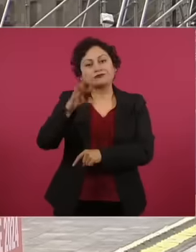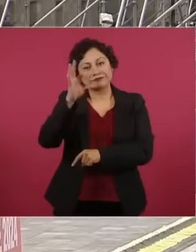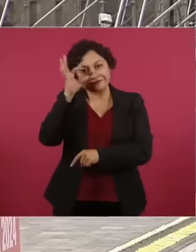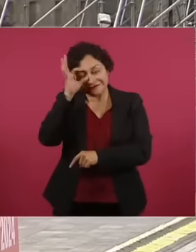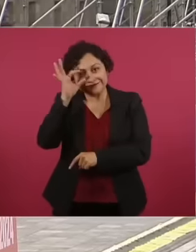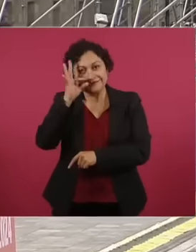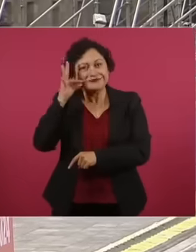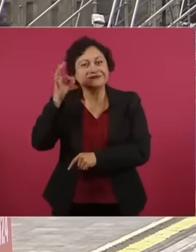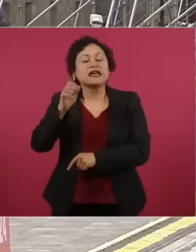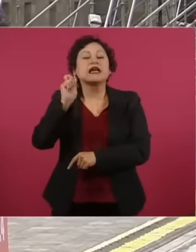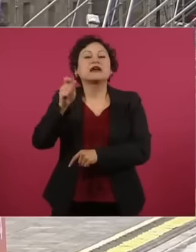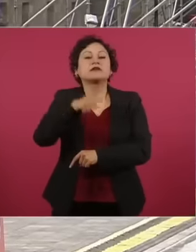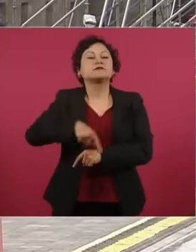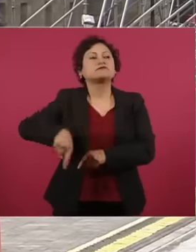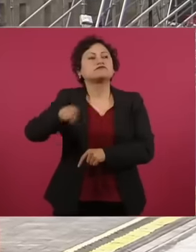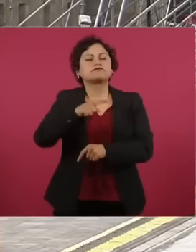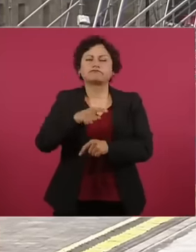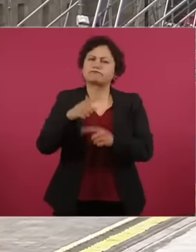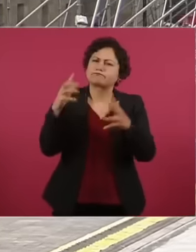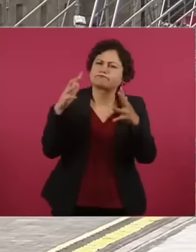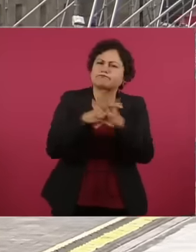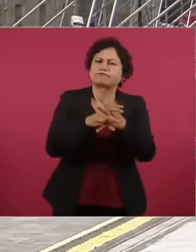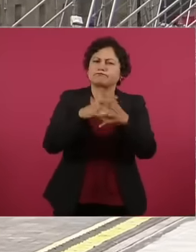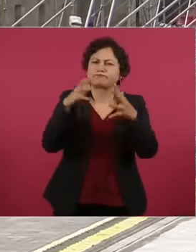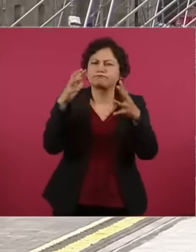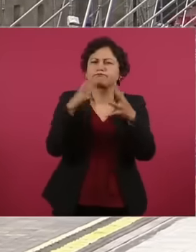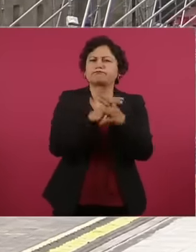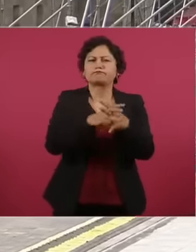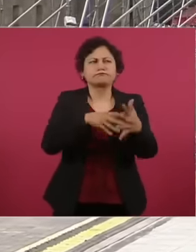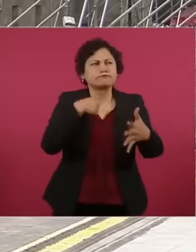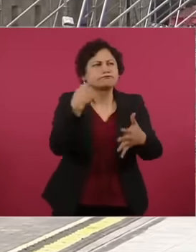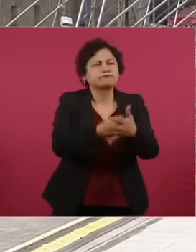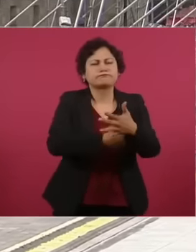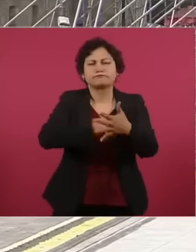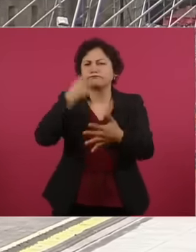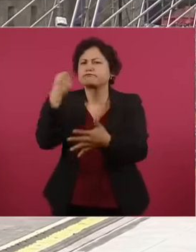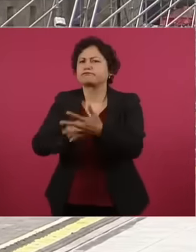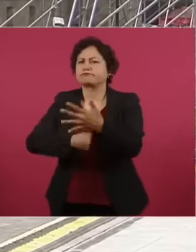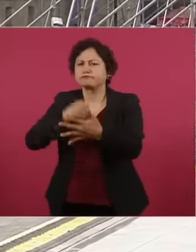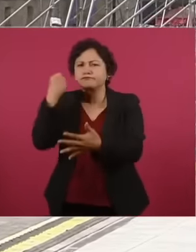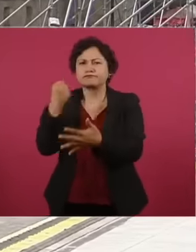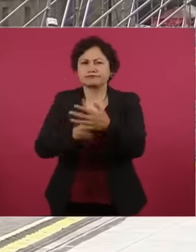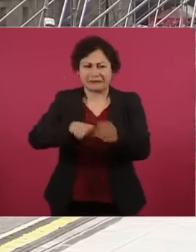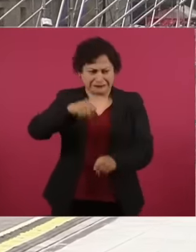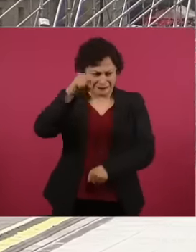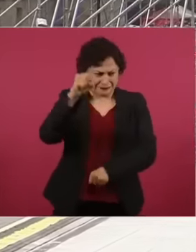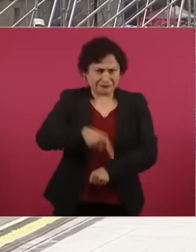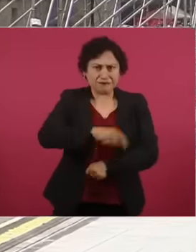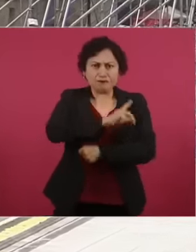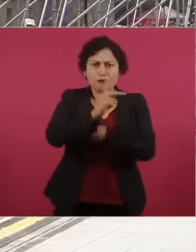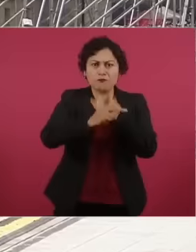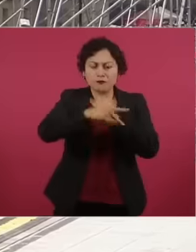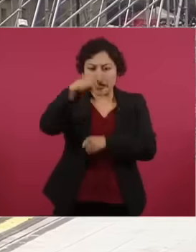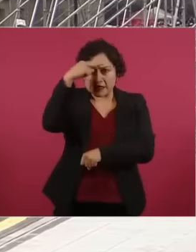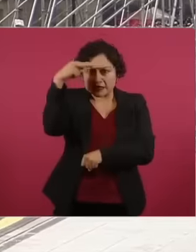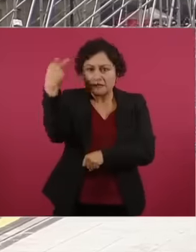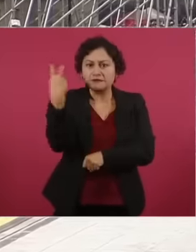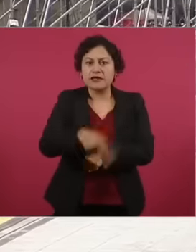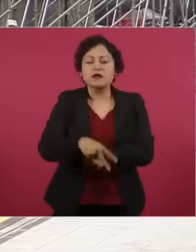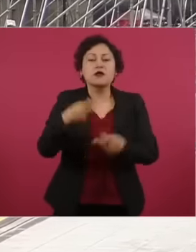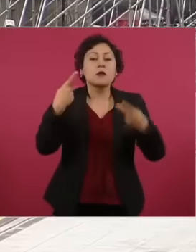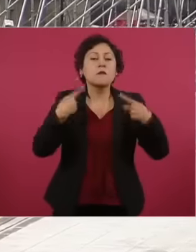Aquí se levantaron en armas el revolucionario del pueblo, Francisco